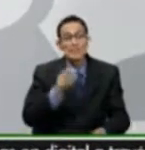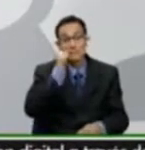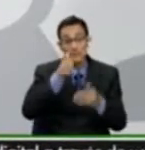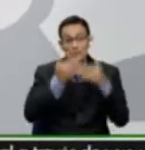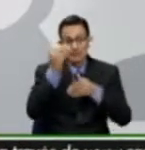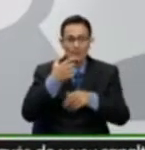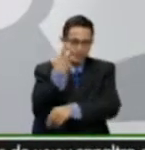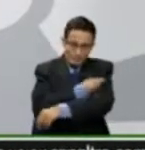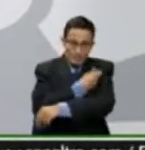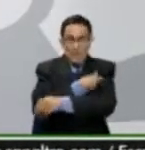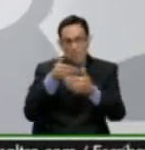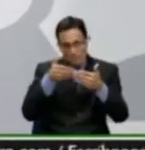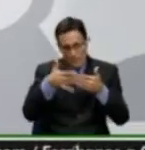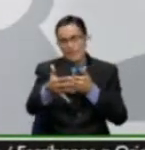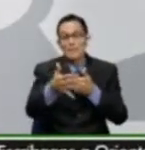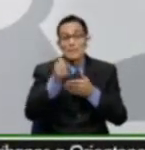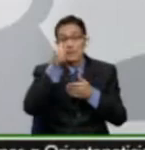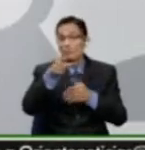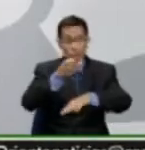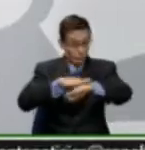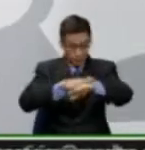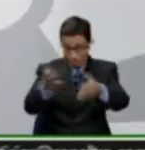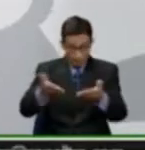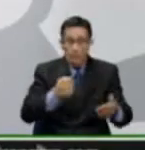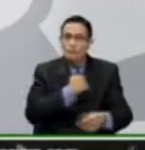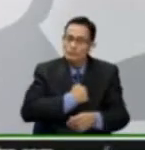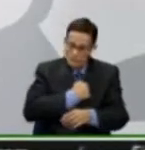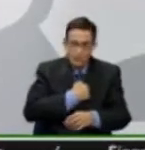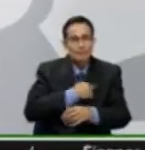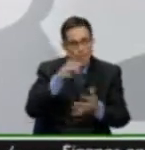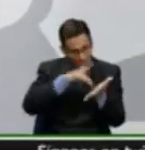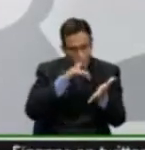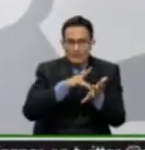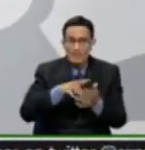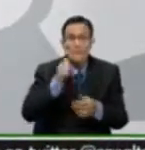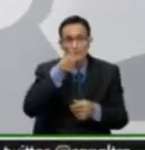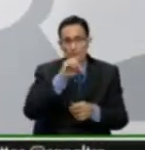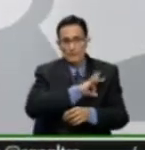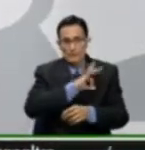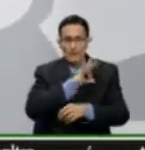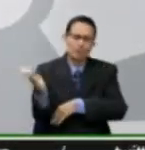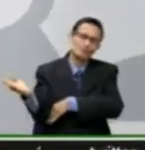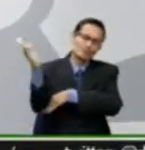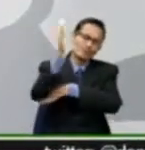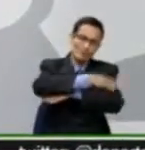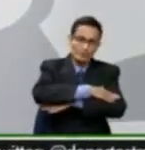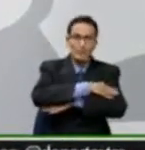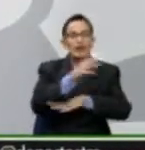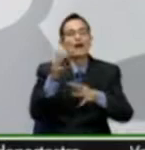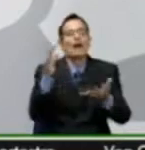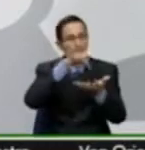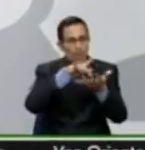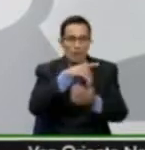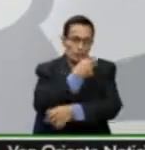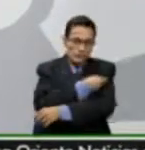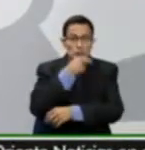todos cordialmente invitados, queremos que por favor participen de estas actividades. Mañana sábado tenemos todo un día de vacunación, vamos a tener vacunación